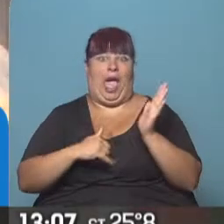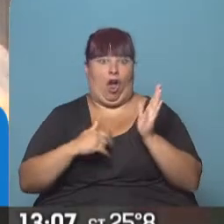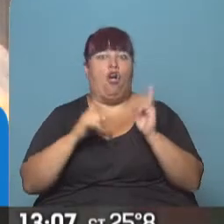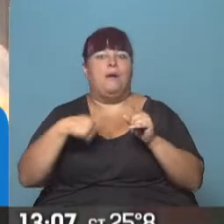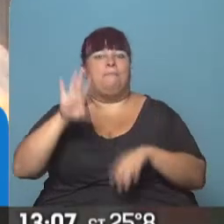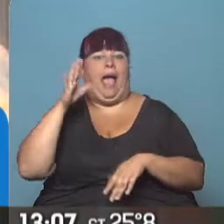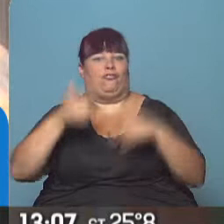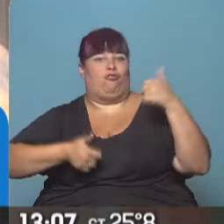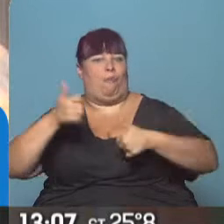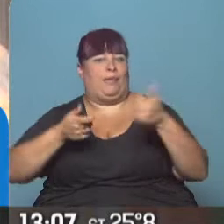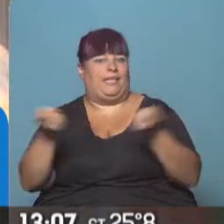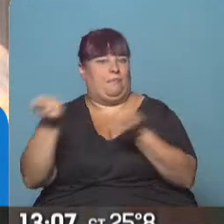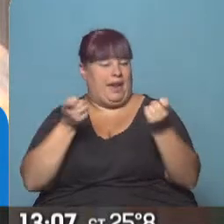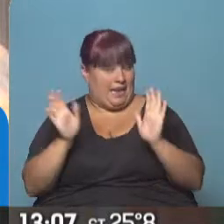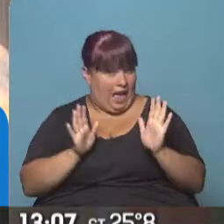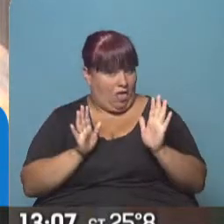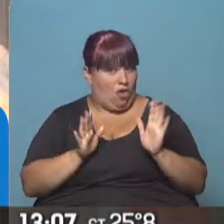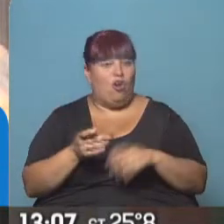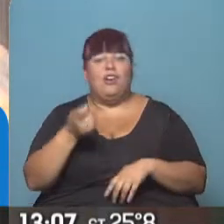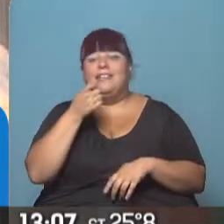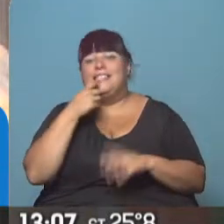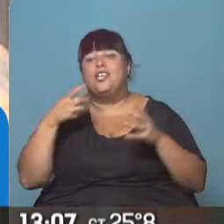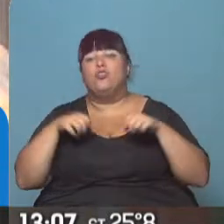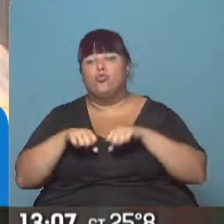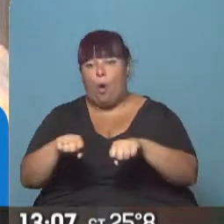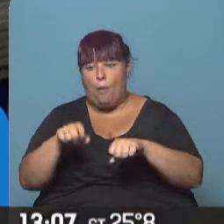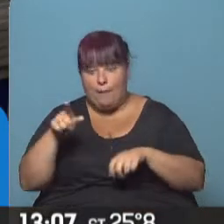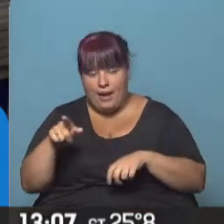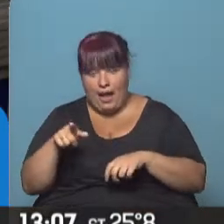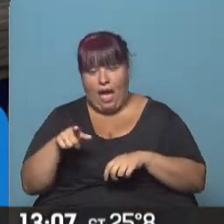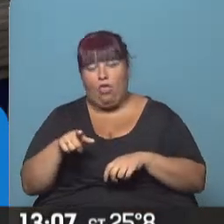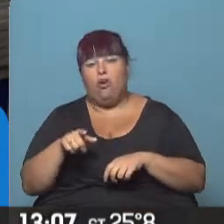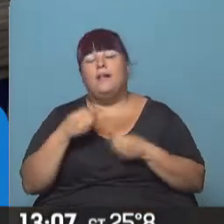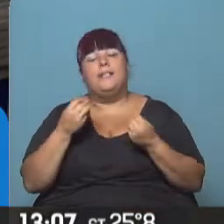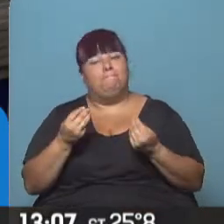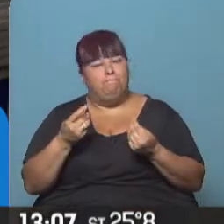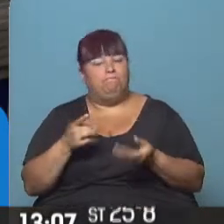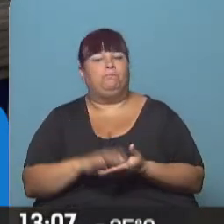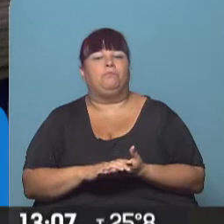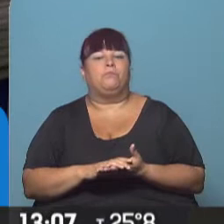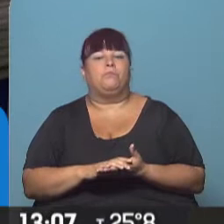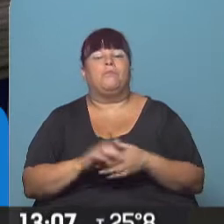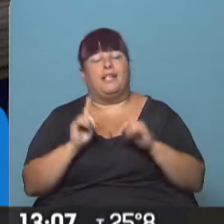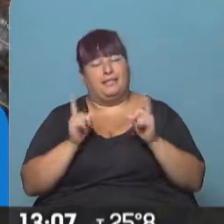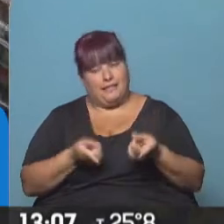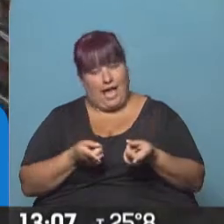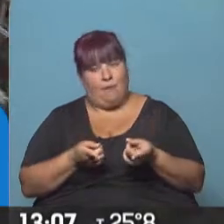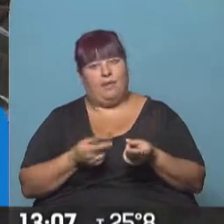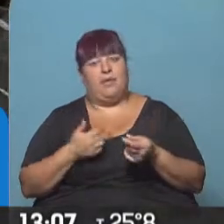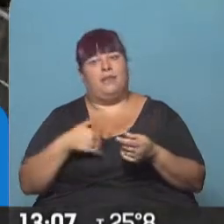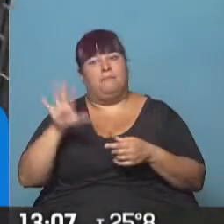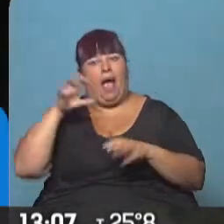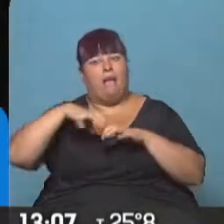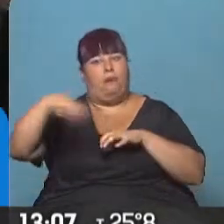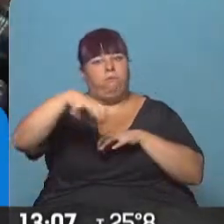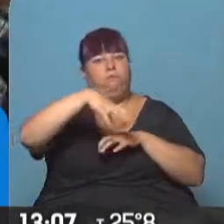haya mayor competencia en el mercado. En el caso de un supermercado, lo que pasa es que también abrir más puntos de